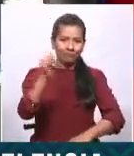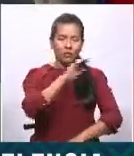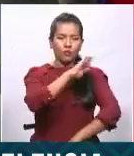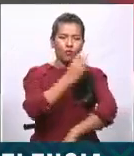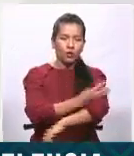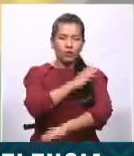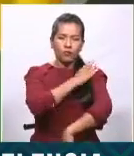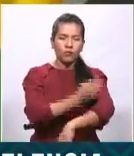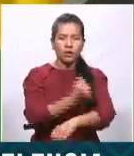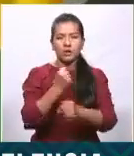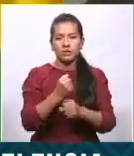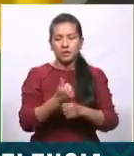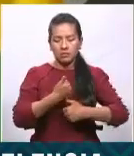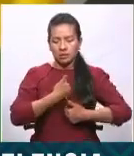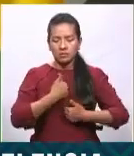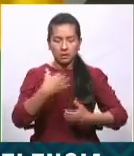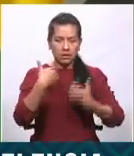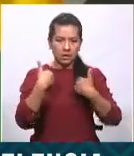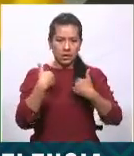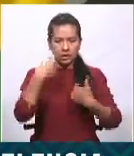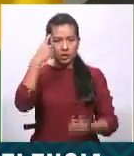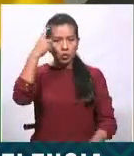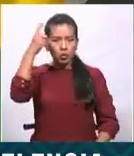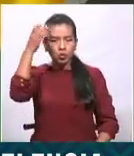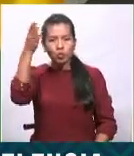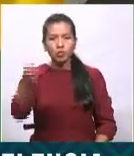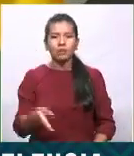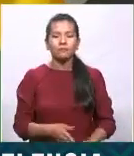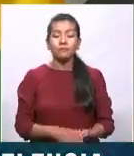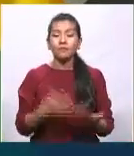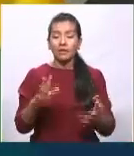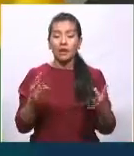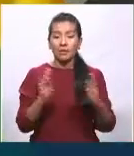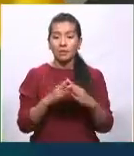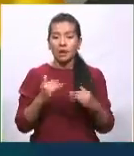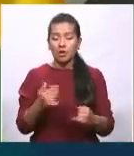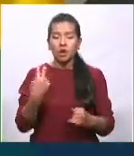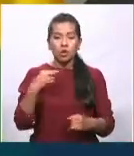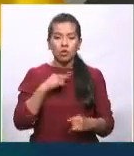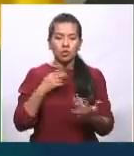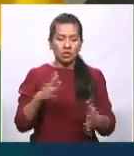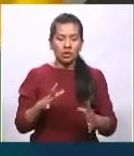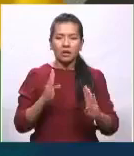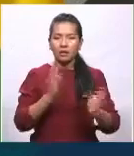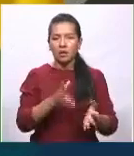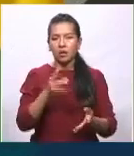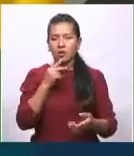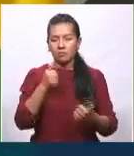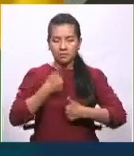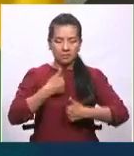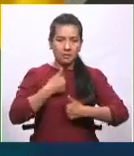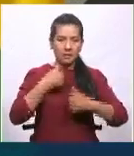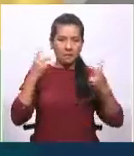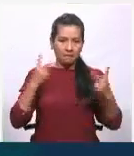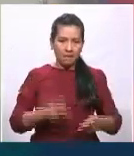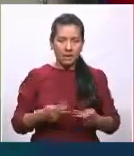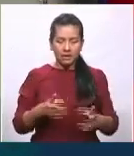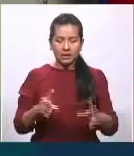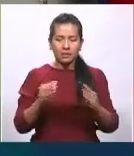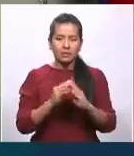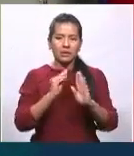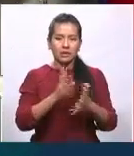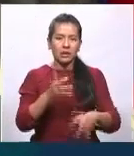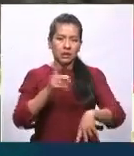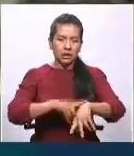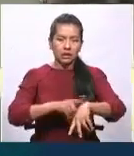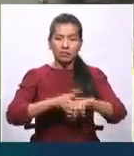las metas, los sueños que uno tiene, ¿no? Ha sido algo que dejé hace bastante tiempo por motivos personales y hoy por